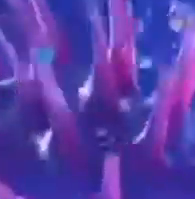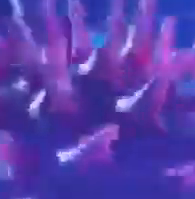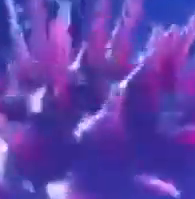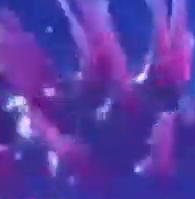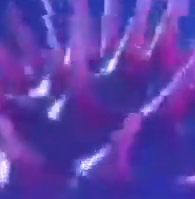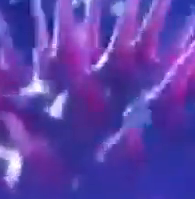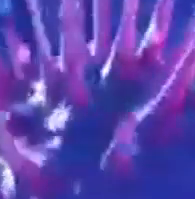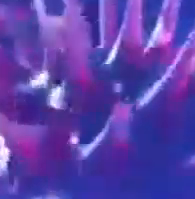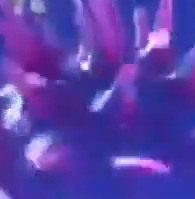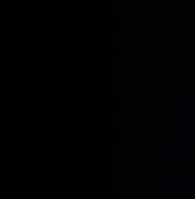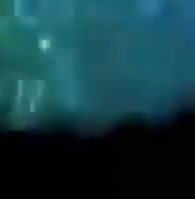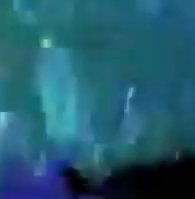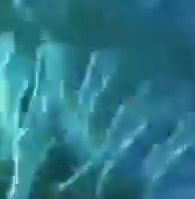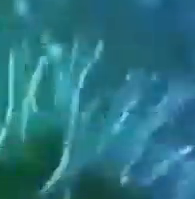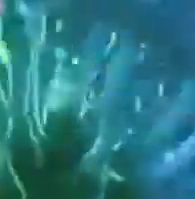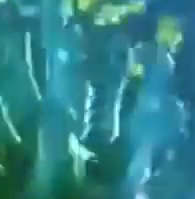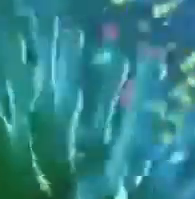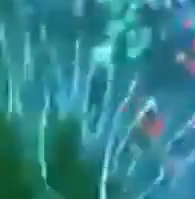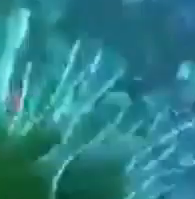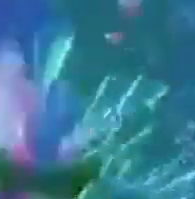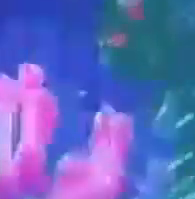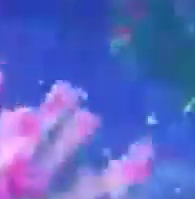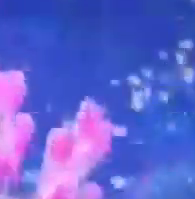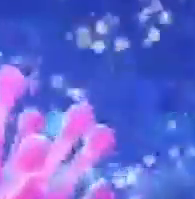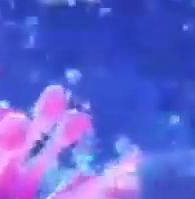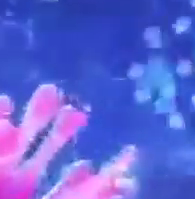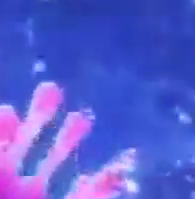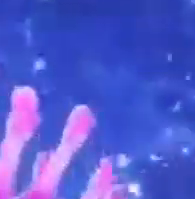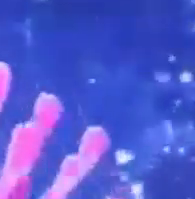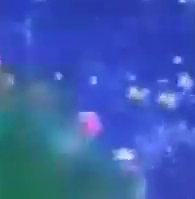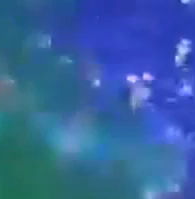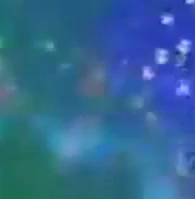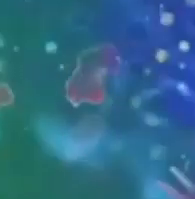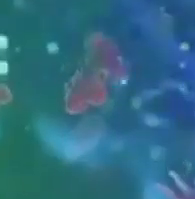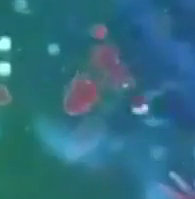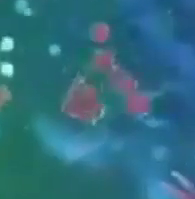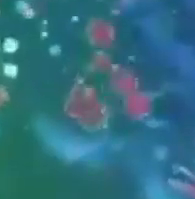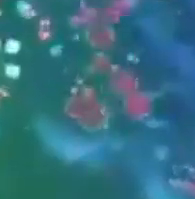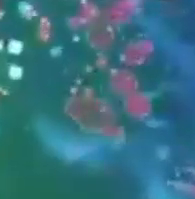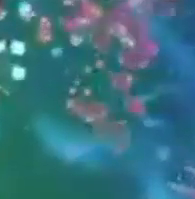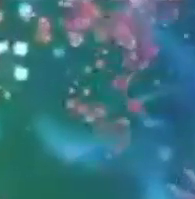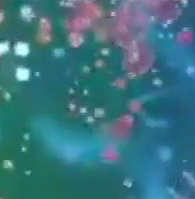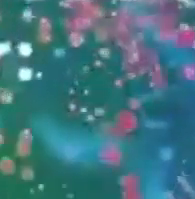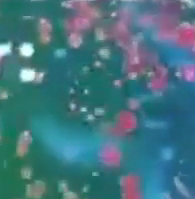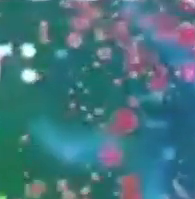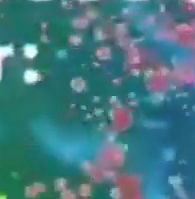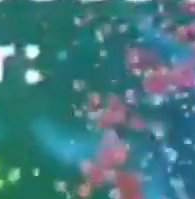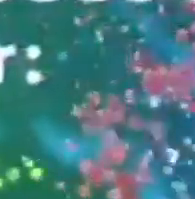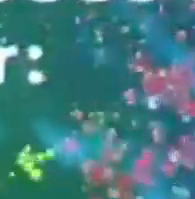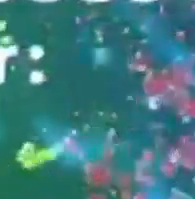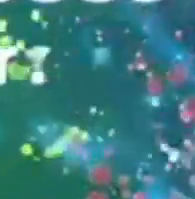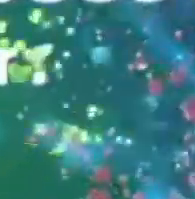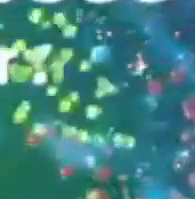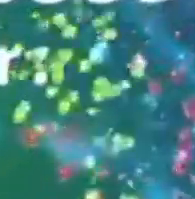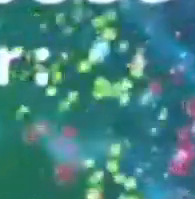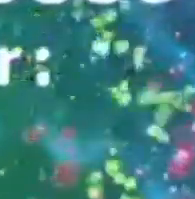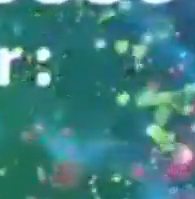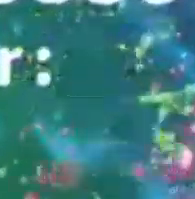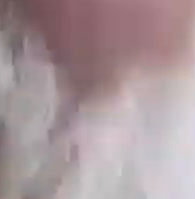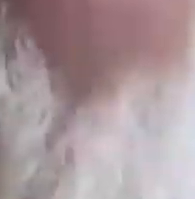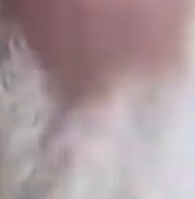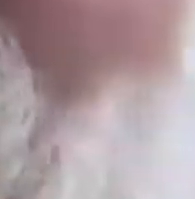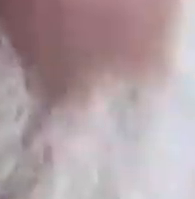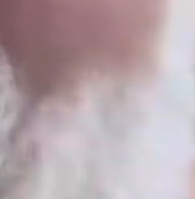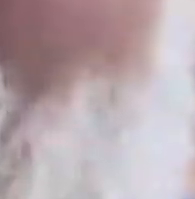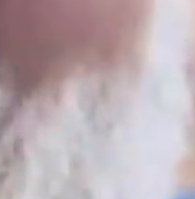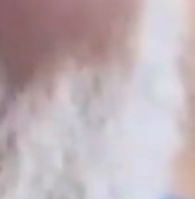que un adulto mayor presenta fiebre y síntomas como tos, dolor de garganta o dificultad respiratoria, consulta de inmediato a los servicios de salud. Evitar